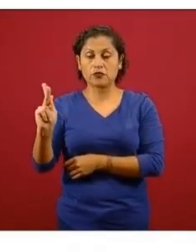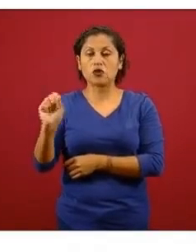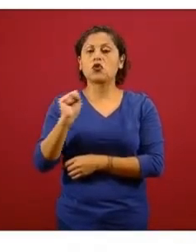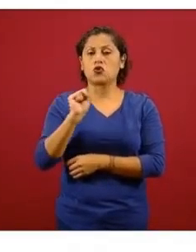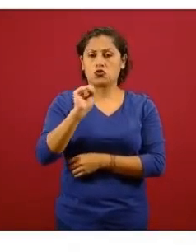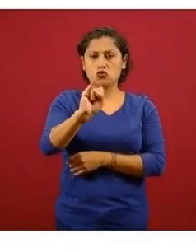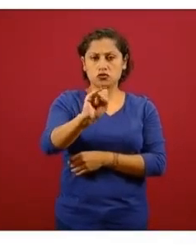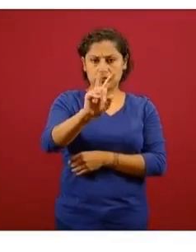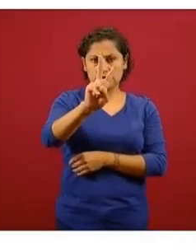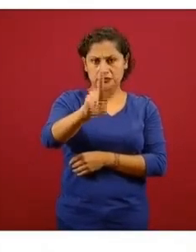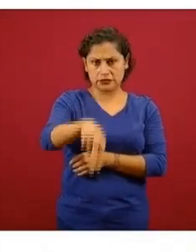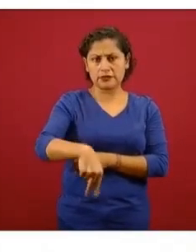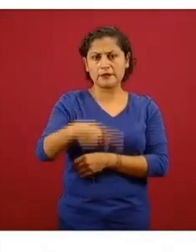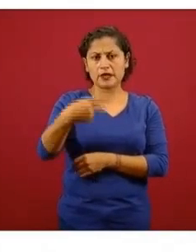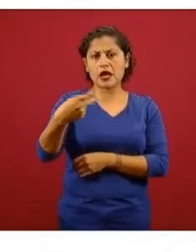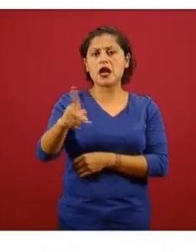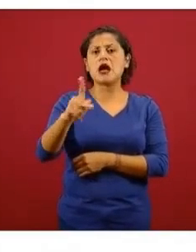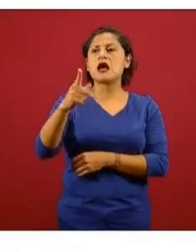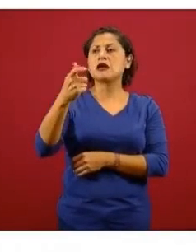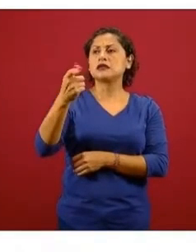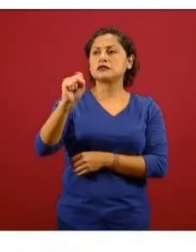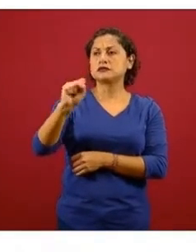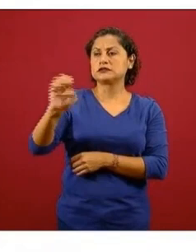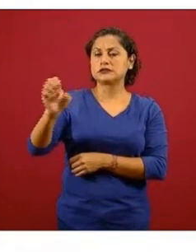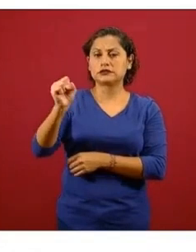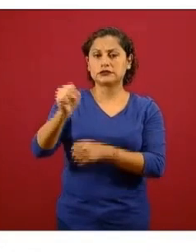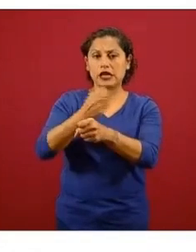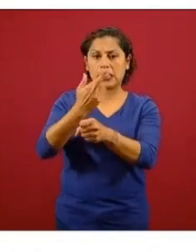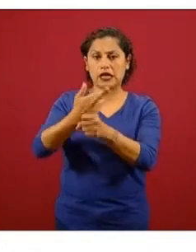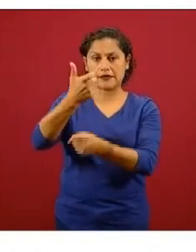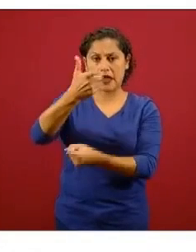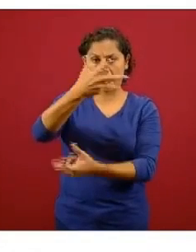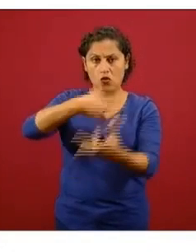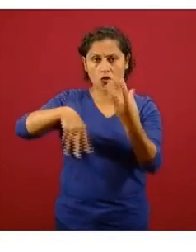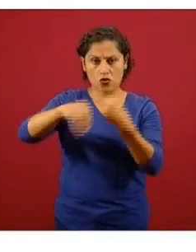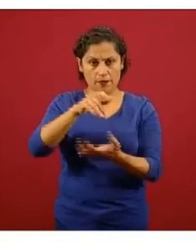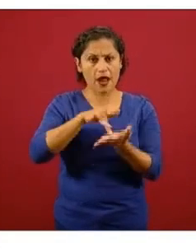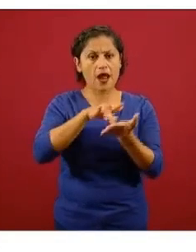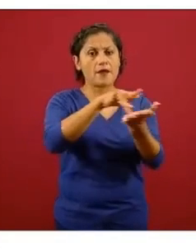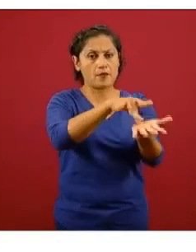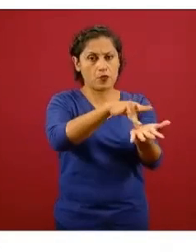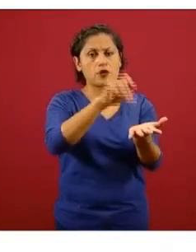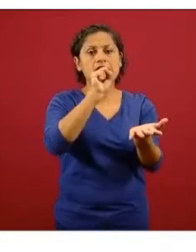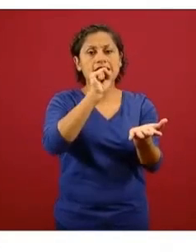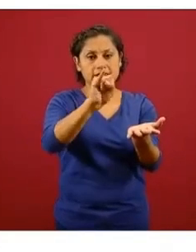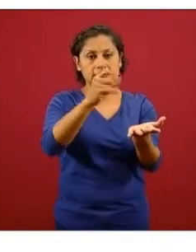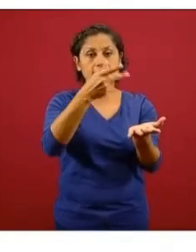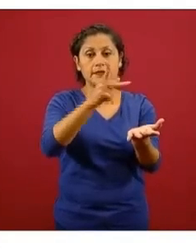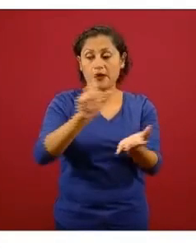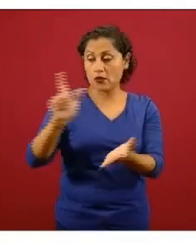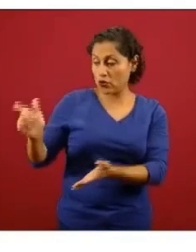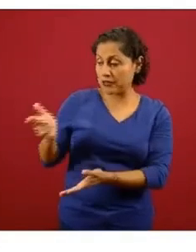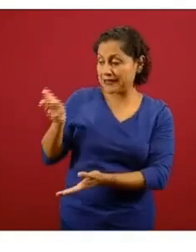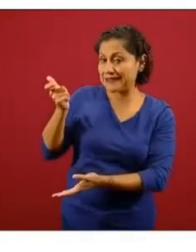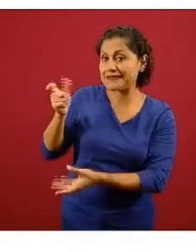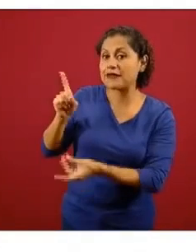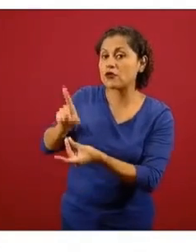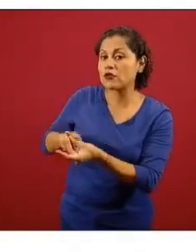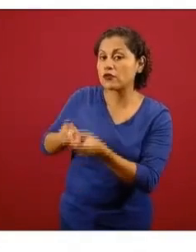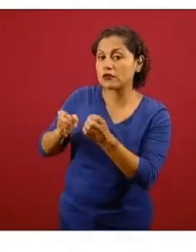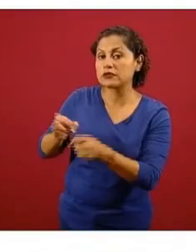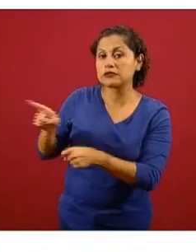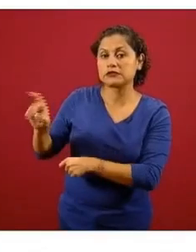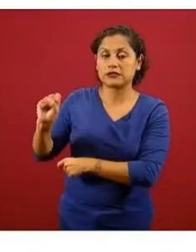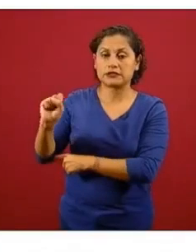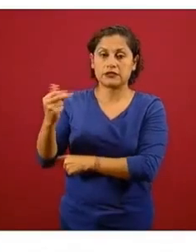por una actividad de la Secretaría de Economía, el reembolso va a regresar al erario federal y va a regresar vía